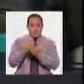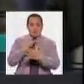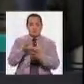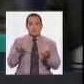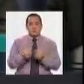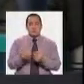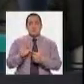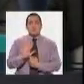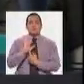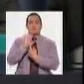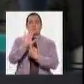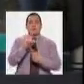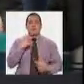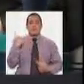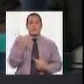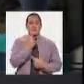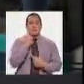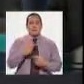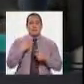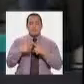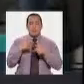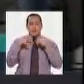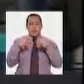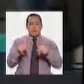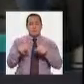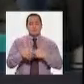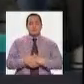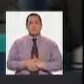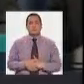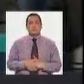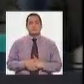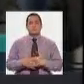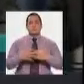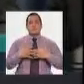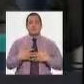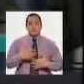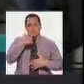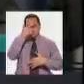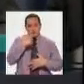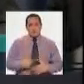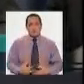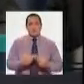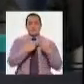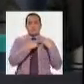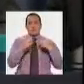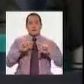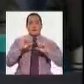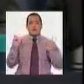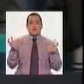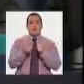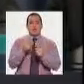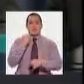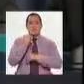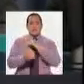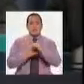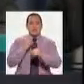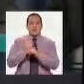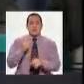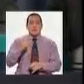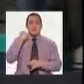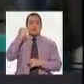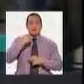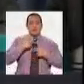en sede nacional. Por esa razón, en mi condición de agente ante la Corte Interamericana de Derechos